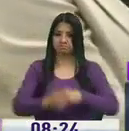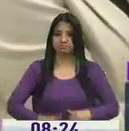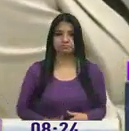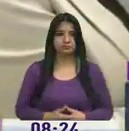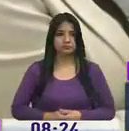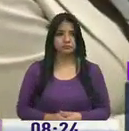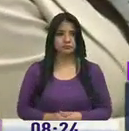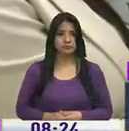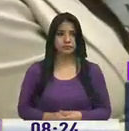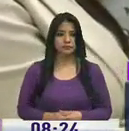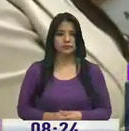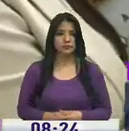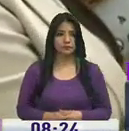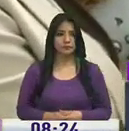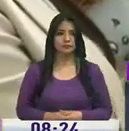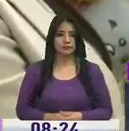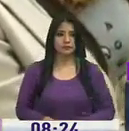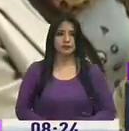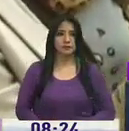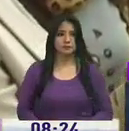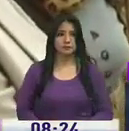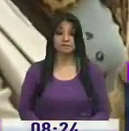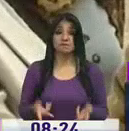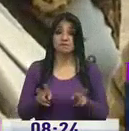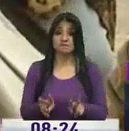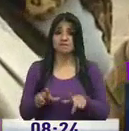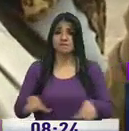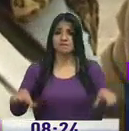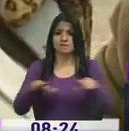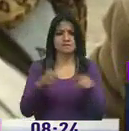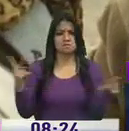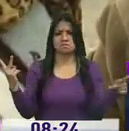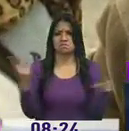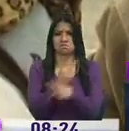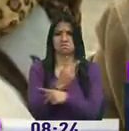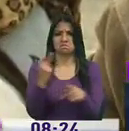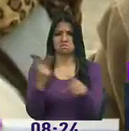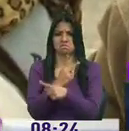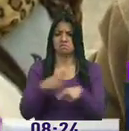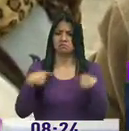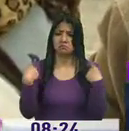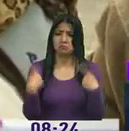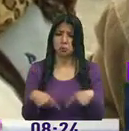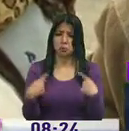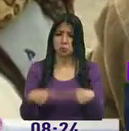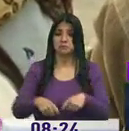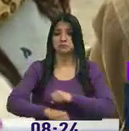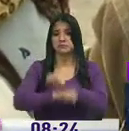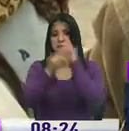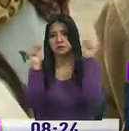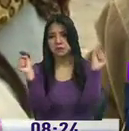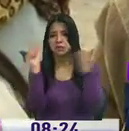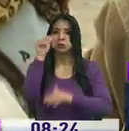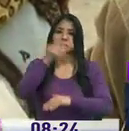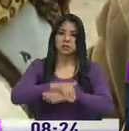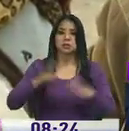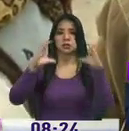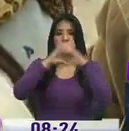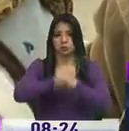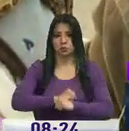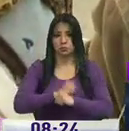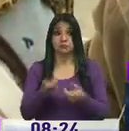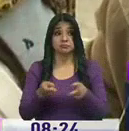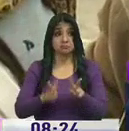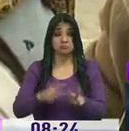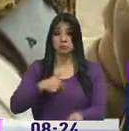Ahorita igualmente la delincuencia nos acecha aquí día y noche, pero igual la policía no, cuando se les